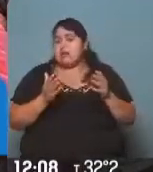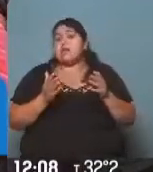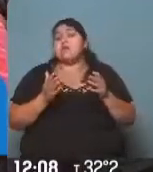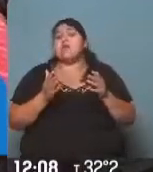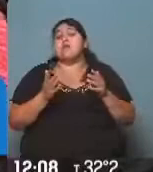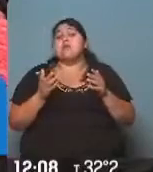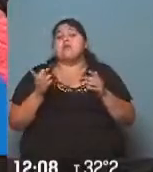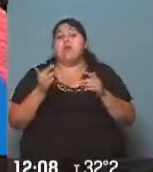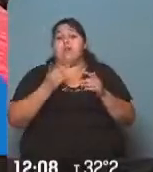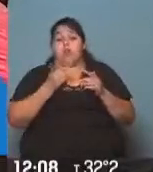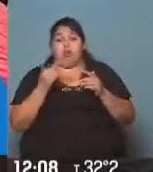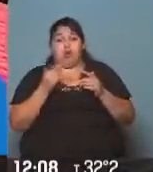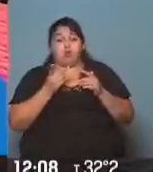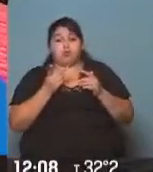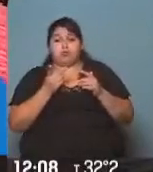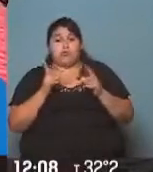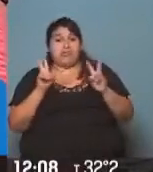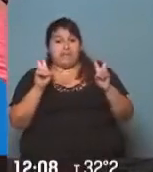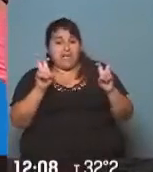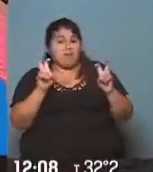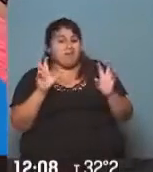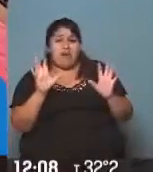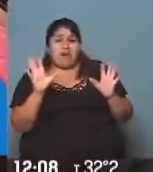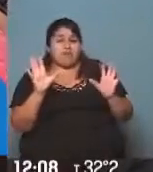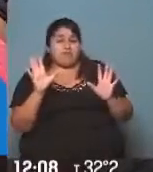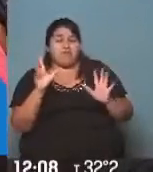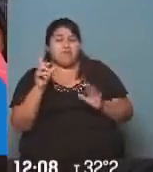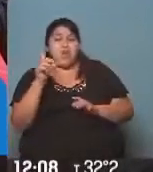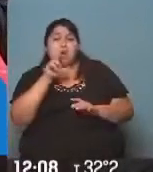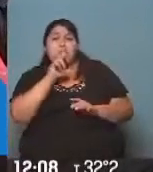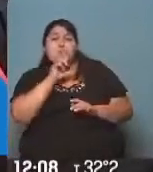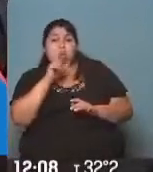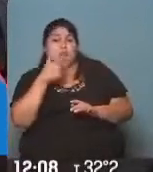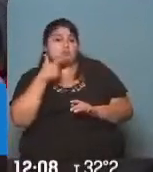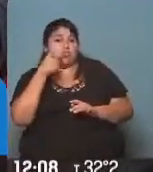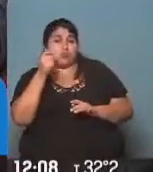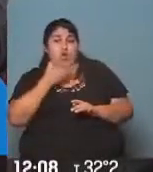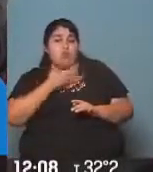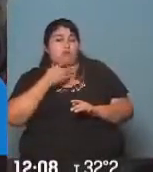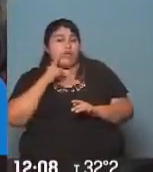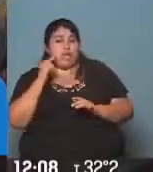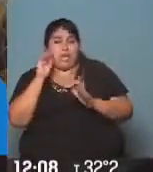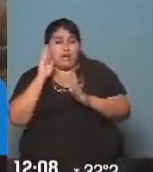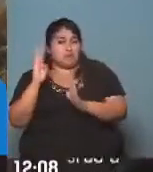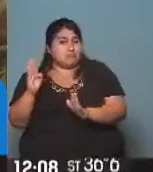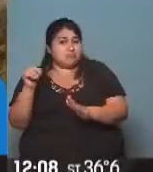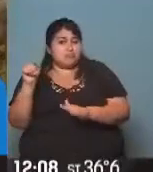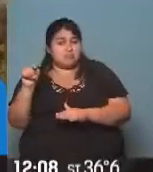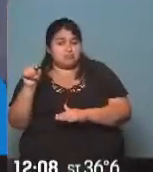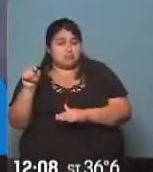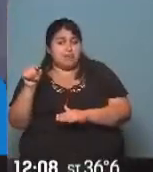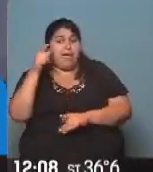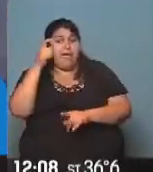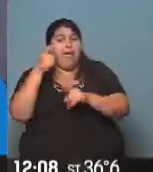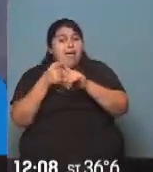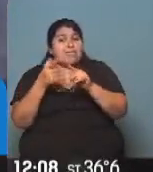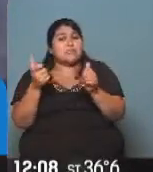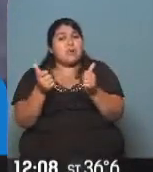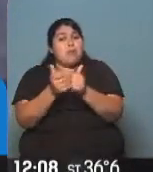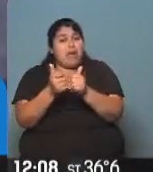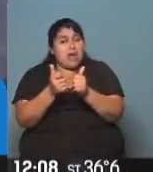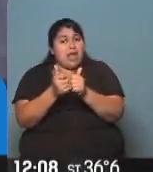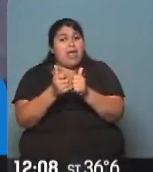relación era la chica la digamos sofía pero que se llama este porque a una ex pareja el